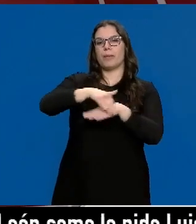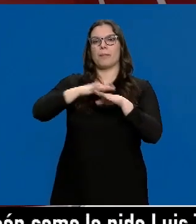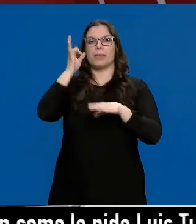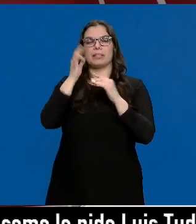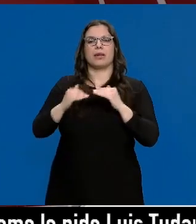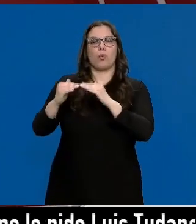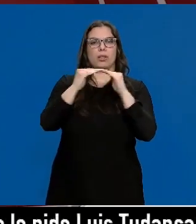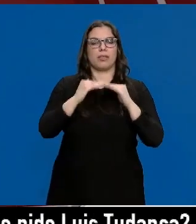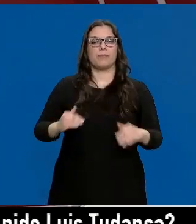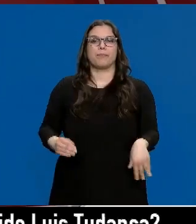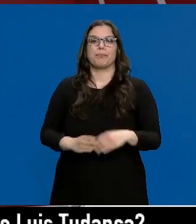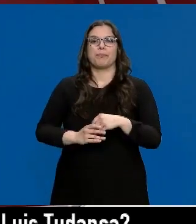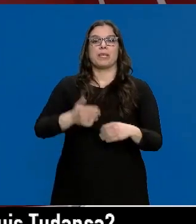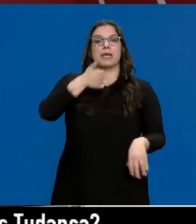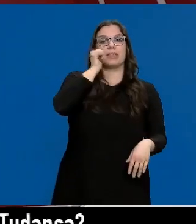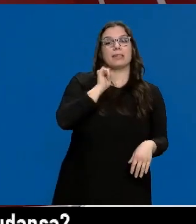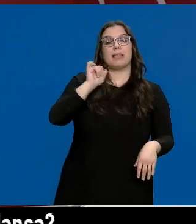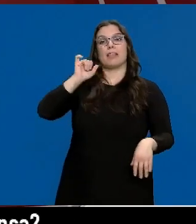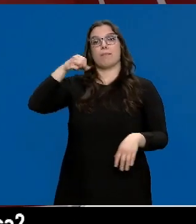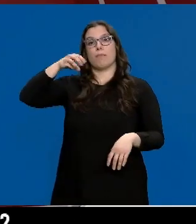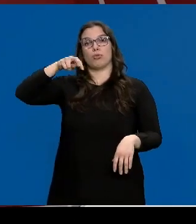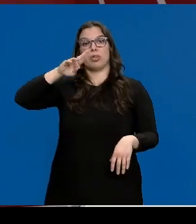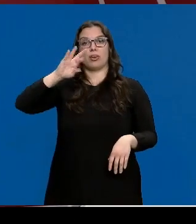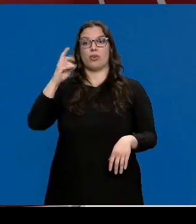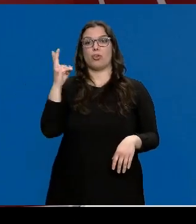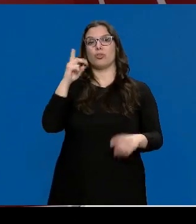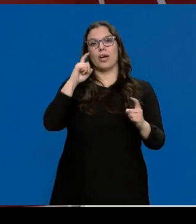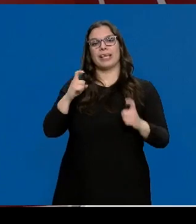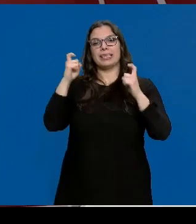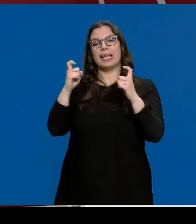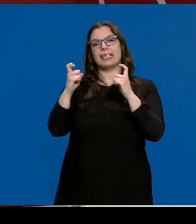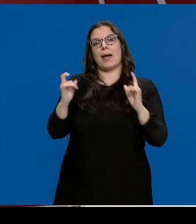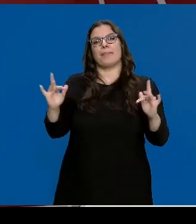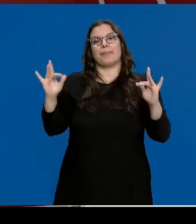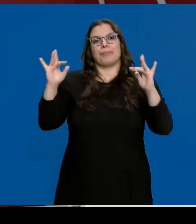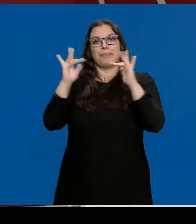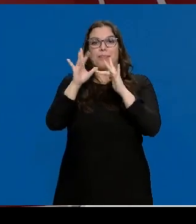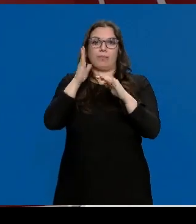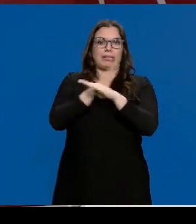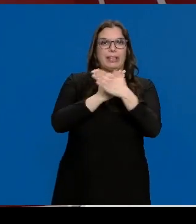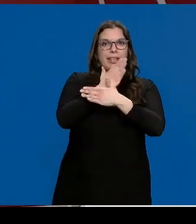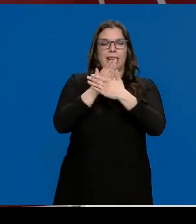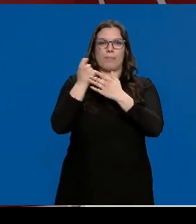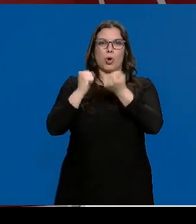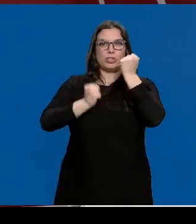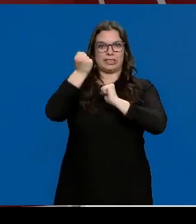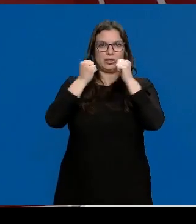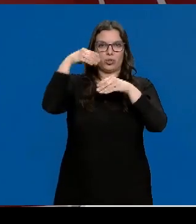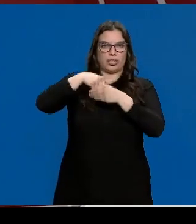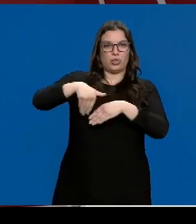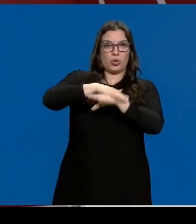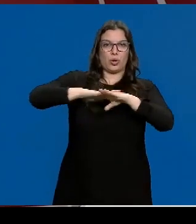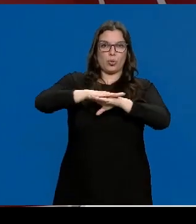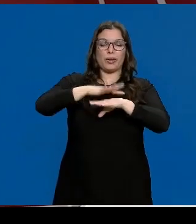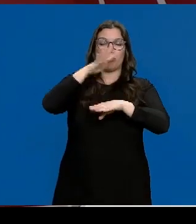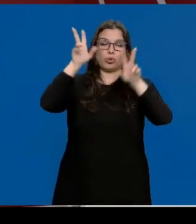de Igualdad. Tanto Pedro Sánchez como Irene Montero han intentado limar asperezas tras unos días tensos en el Gobierno de